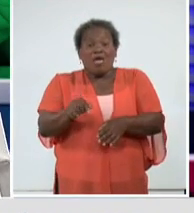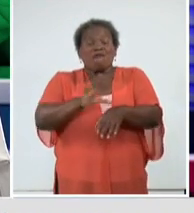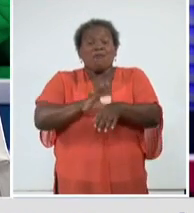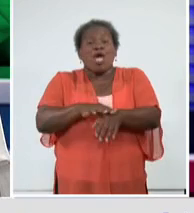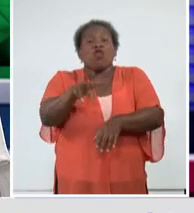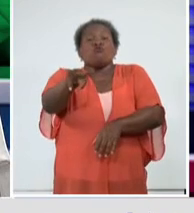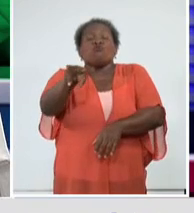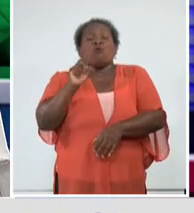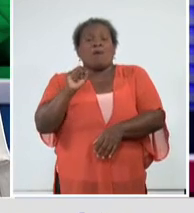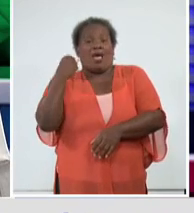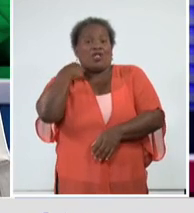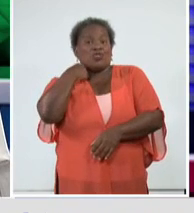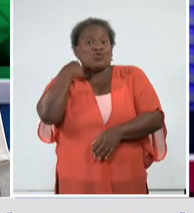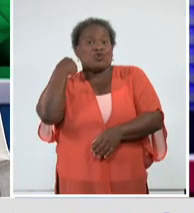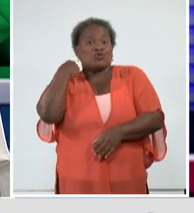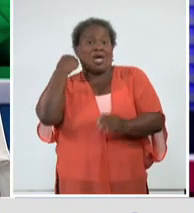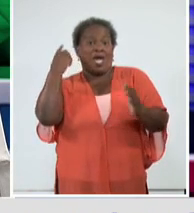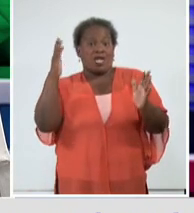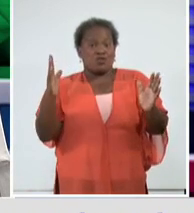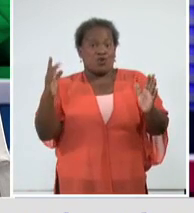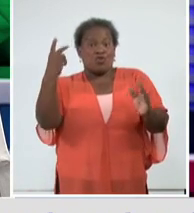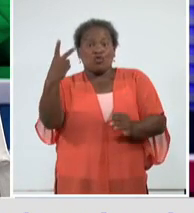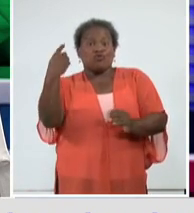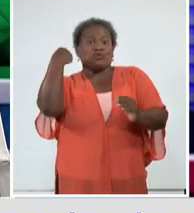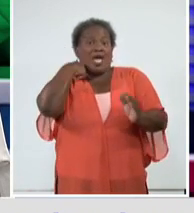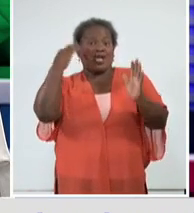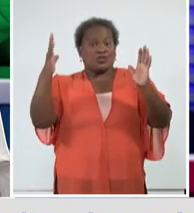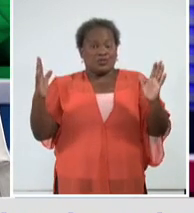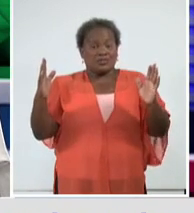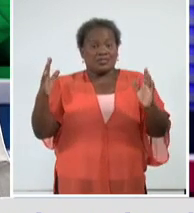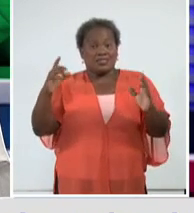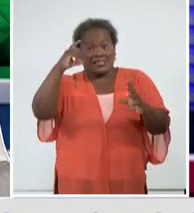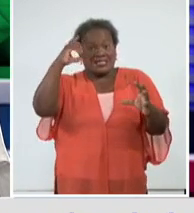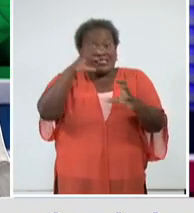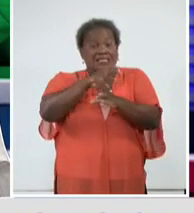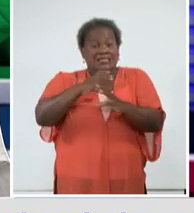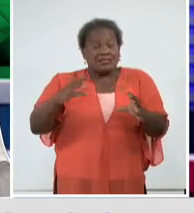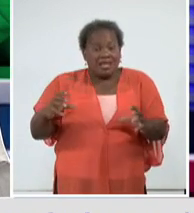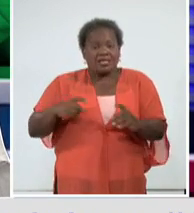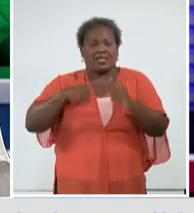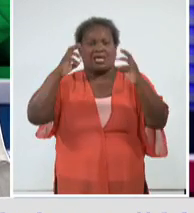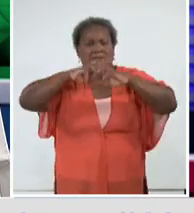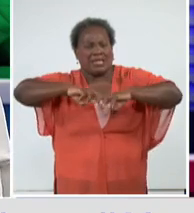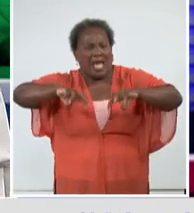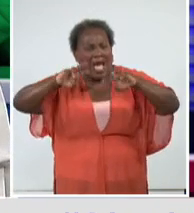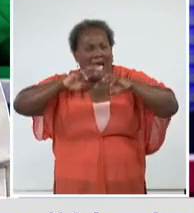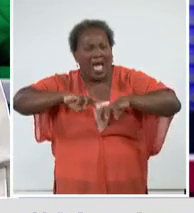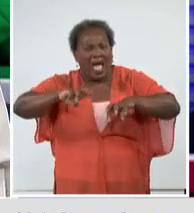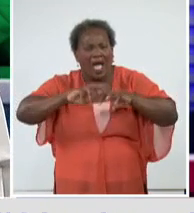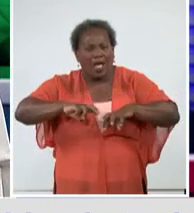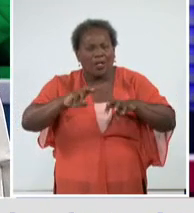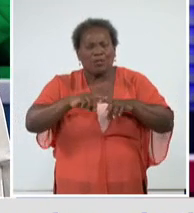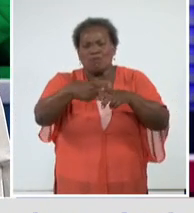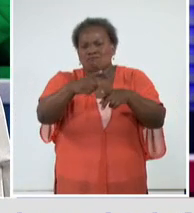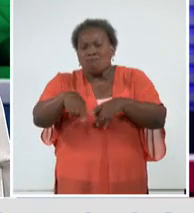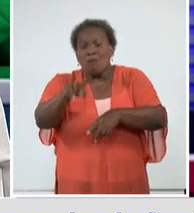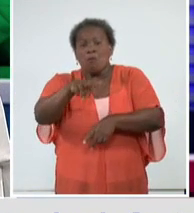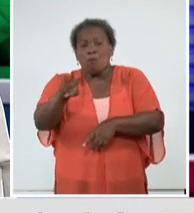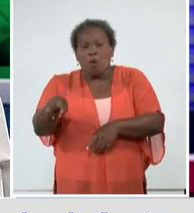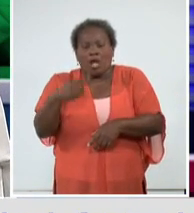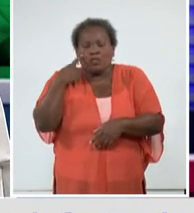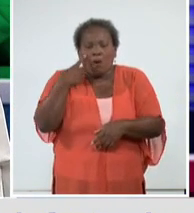el mundo, la ciencia, ha hecho un esfuerzo gigantesco en todas las latitudes en tratar de encontrar una